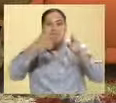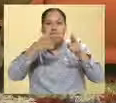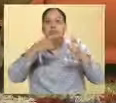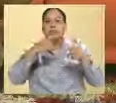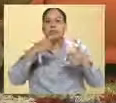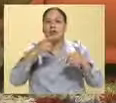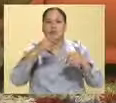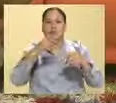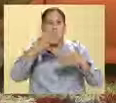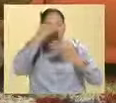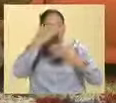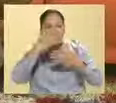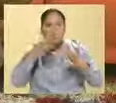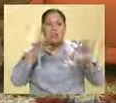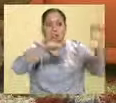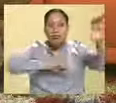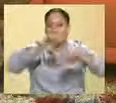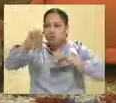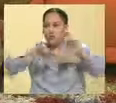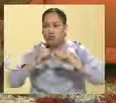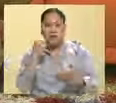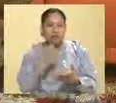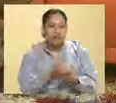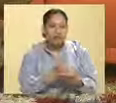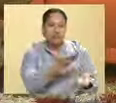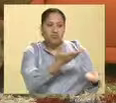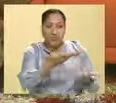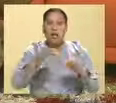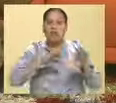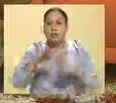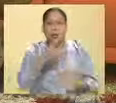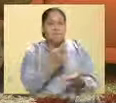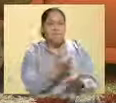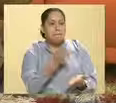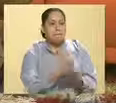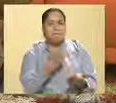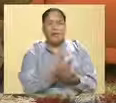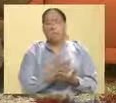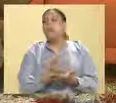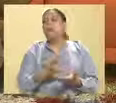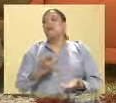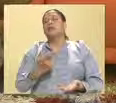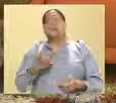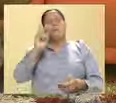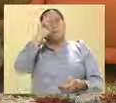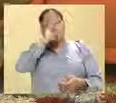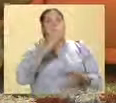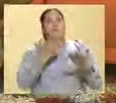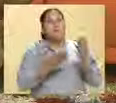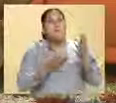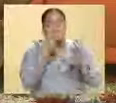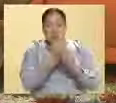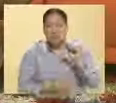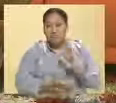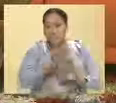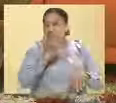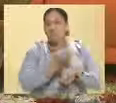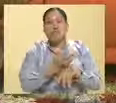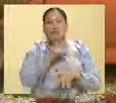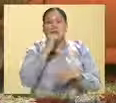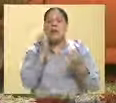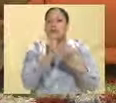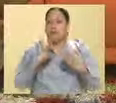frontera y que les exigen y les o los explotan con dinero, pues ya cada vez es más difícil. Entonces imagínate, yo creo que se